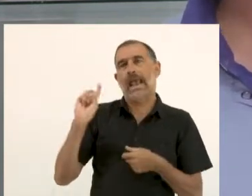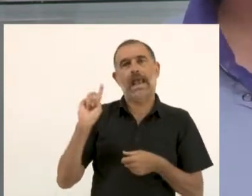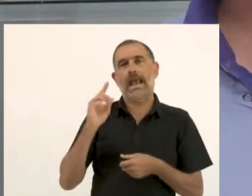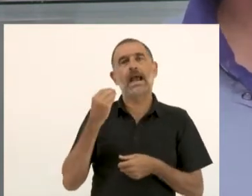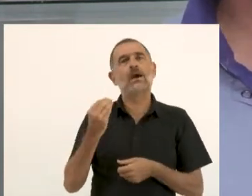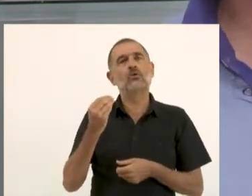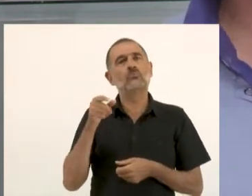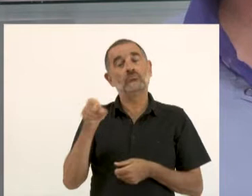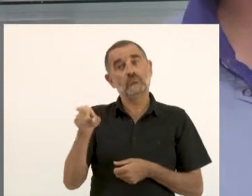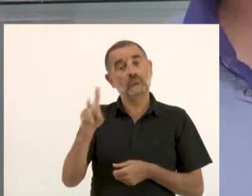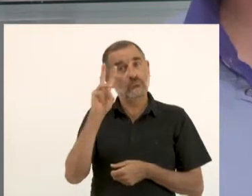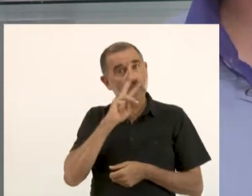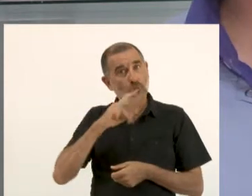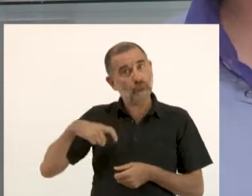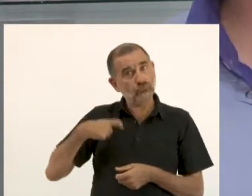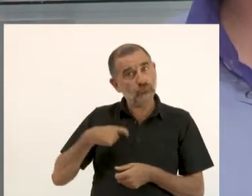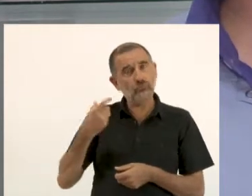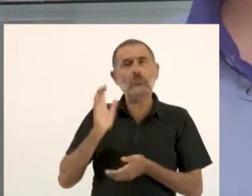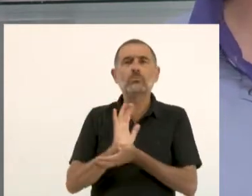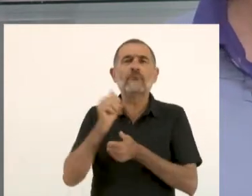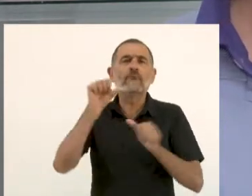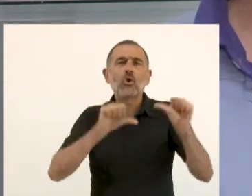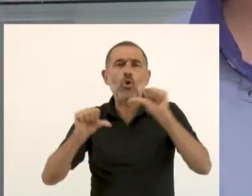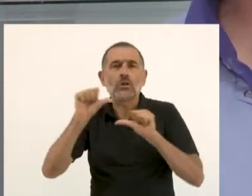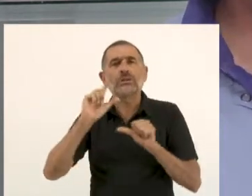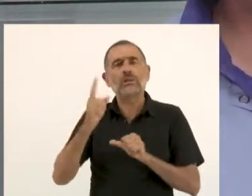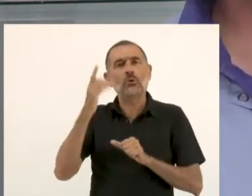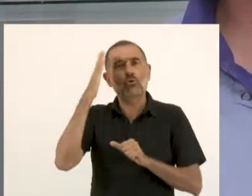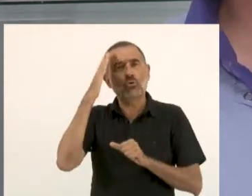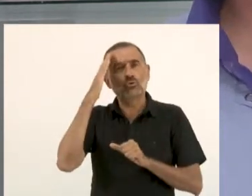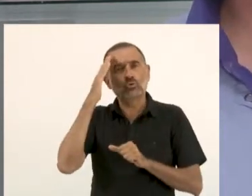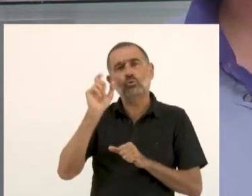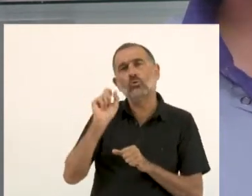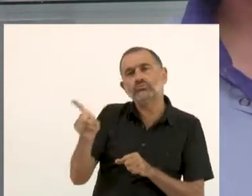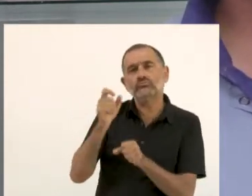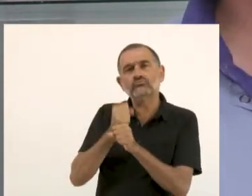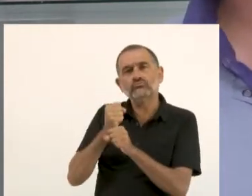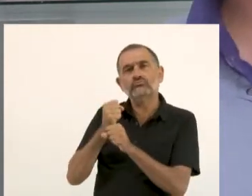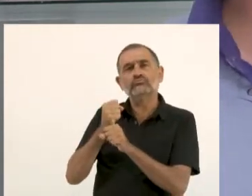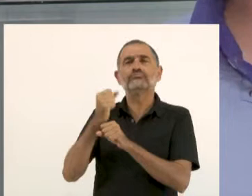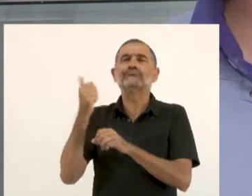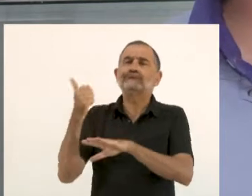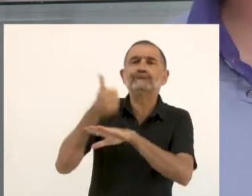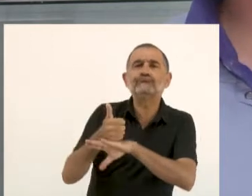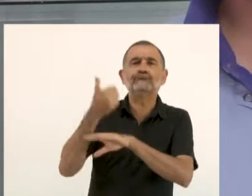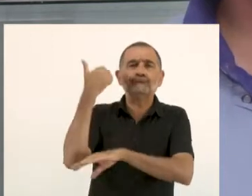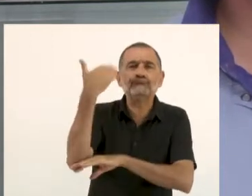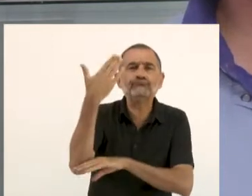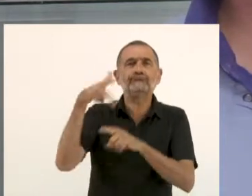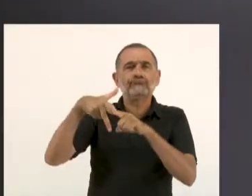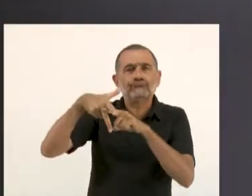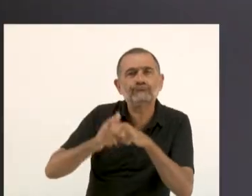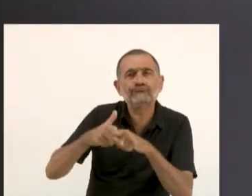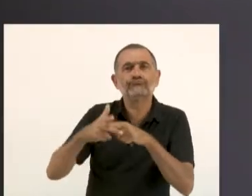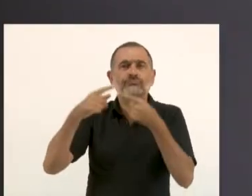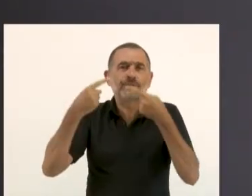vista social como desde el punto de vista científico y también cultural, porque también cuando ellos organizan charlas y conferencias y